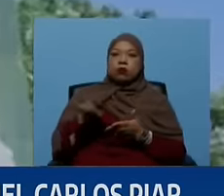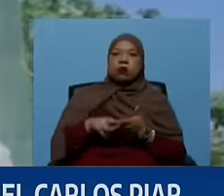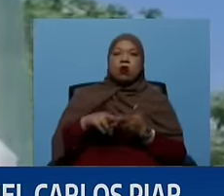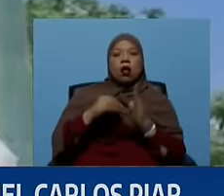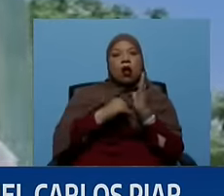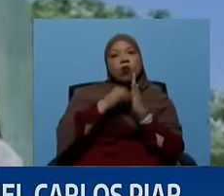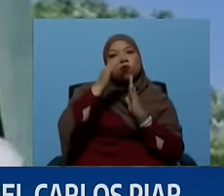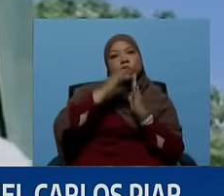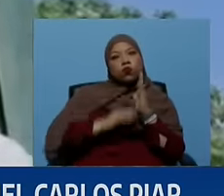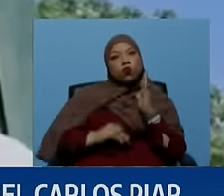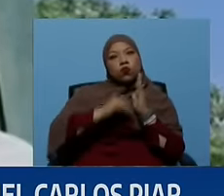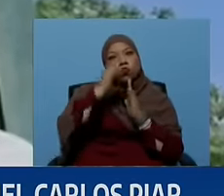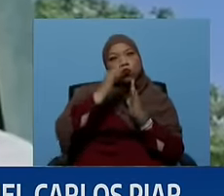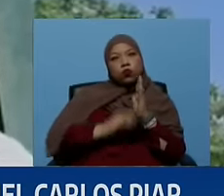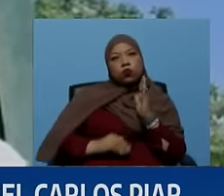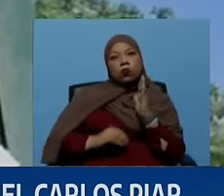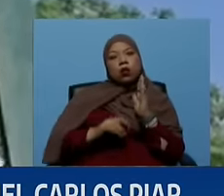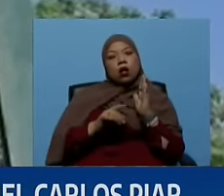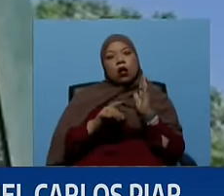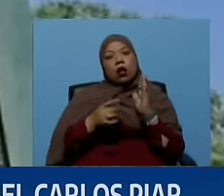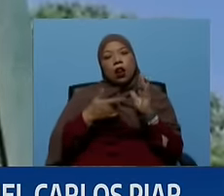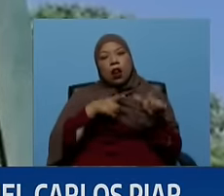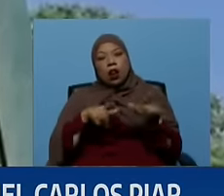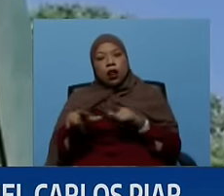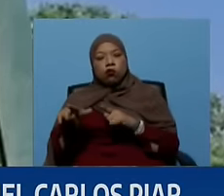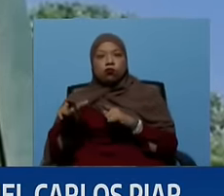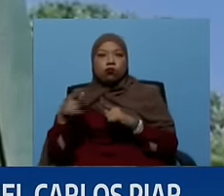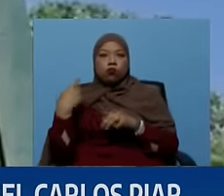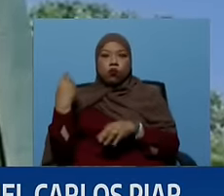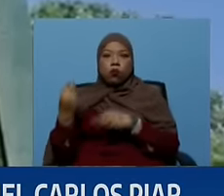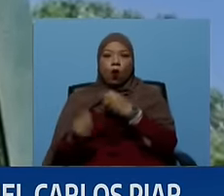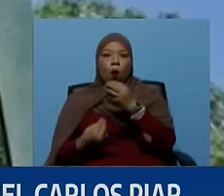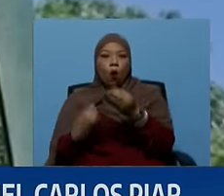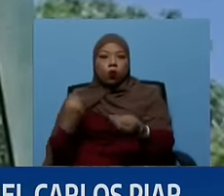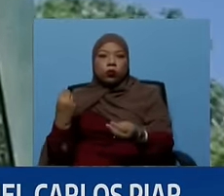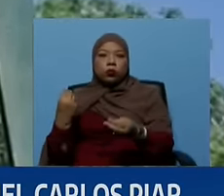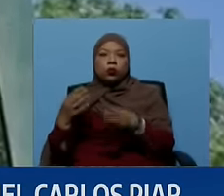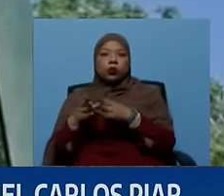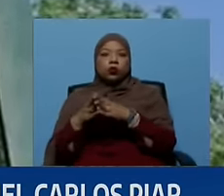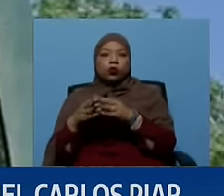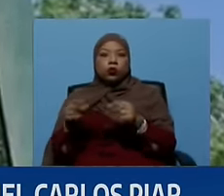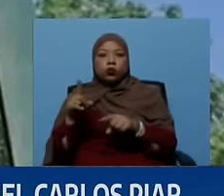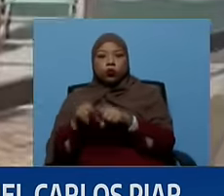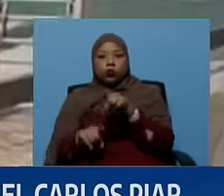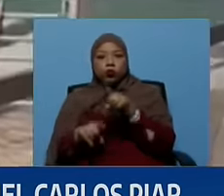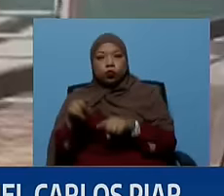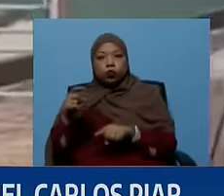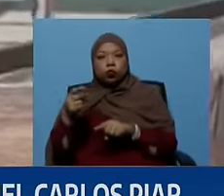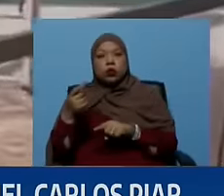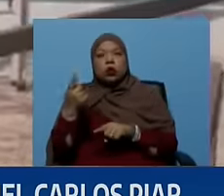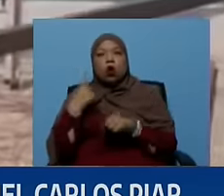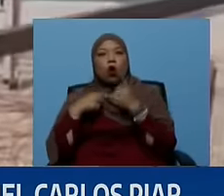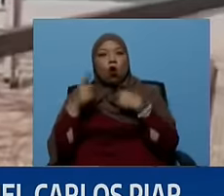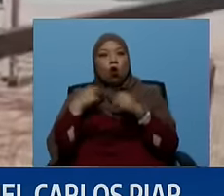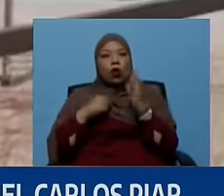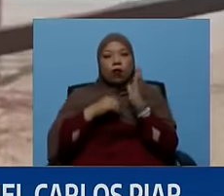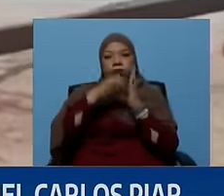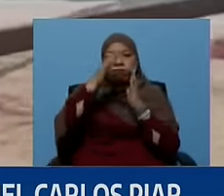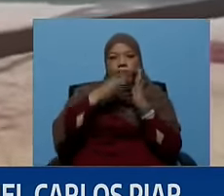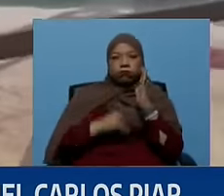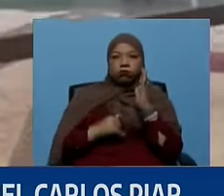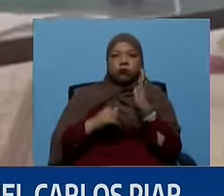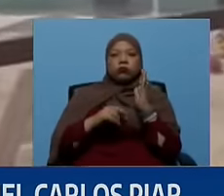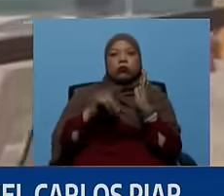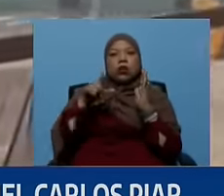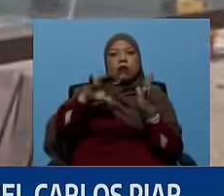paredes de paredes Ya se está Lo eh haciendo lo que es toda la parte de la fachada en pinturas se está haciendo